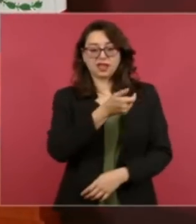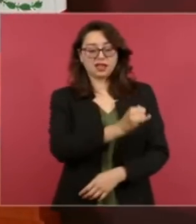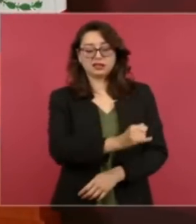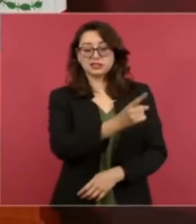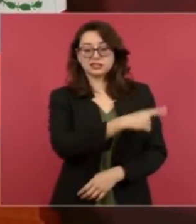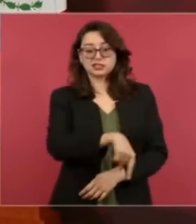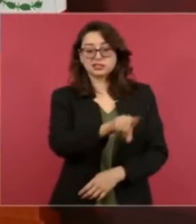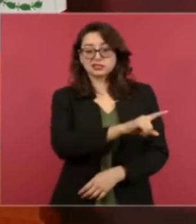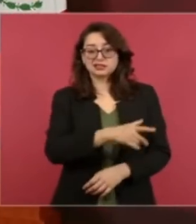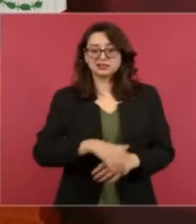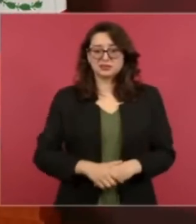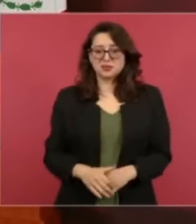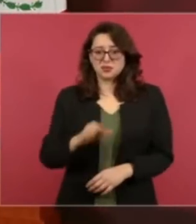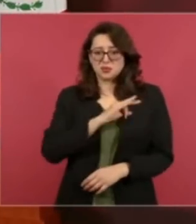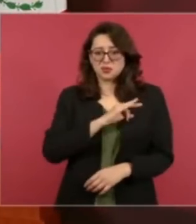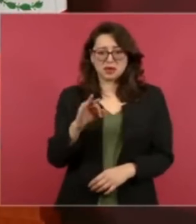¿Cuántos ejemplos tengo